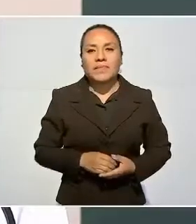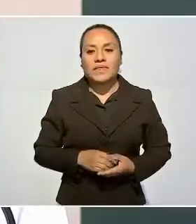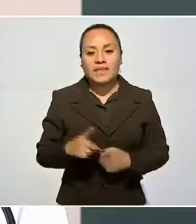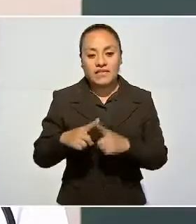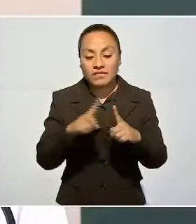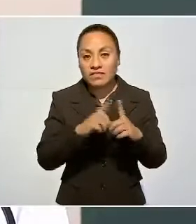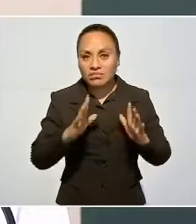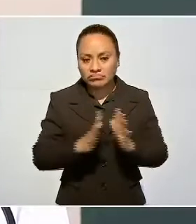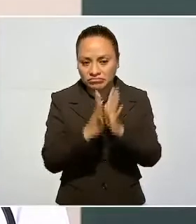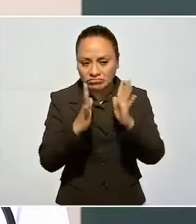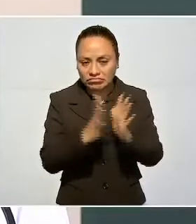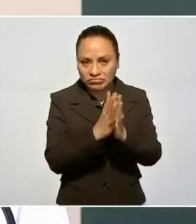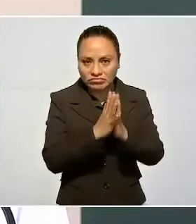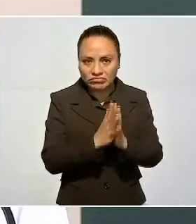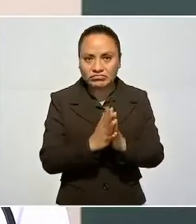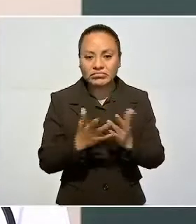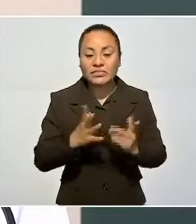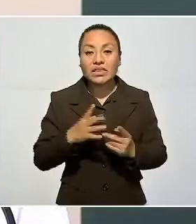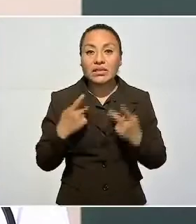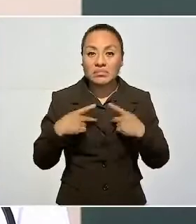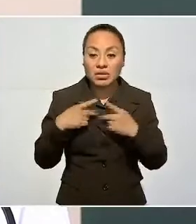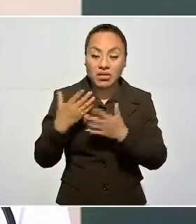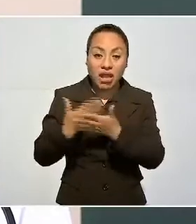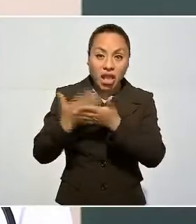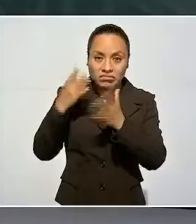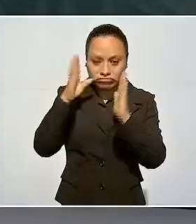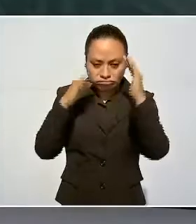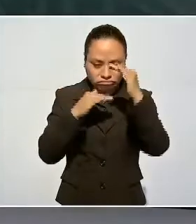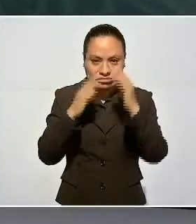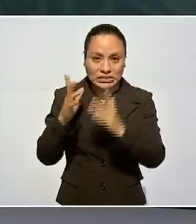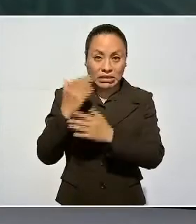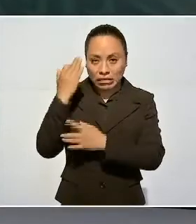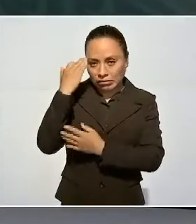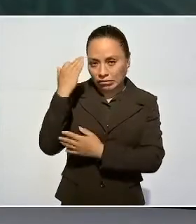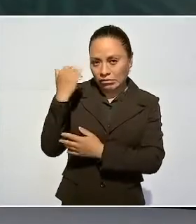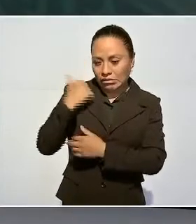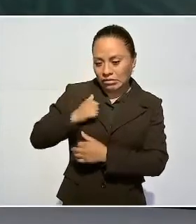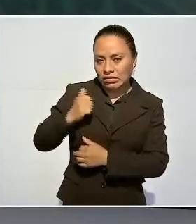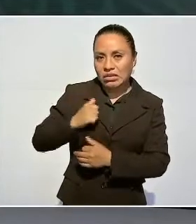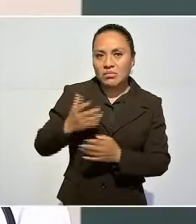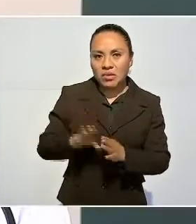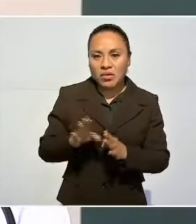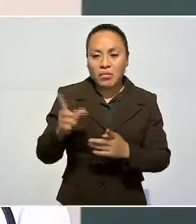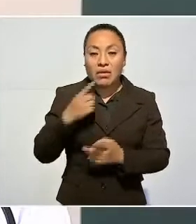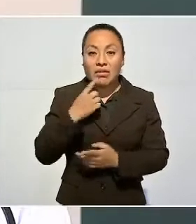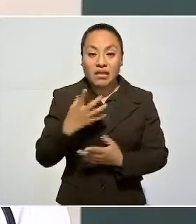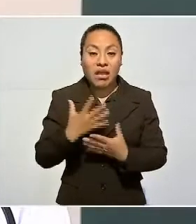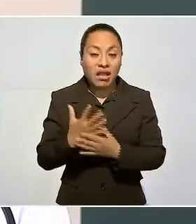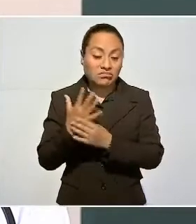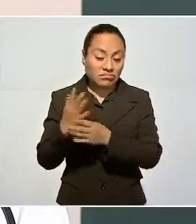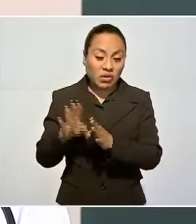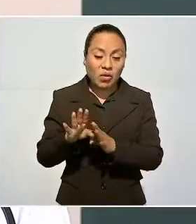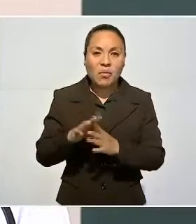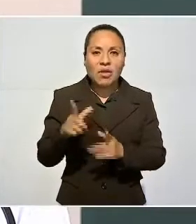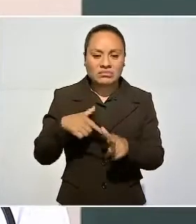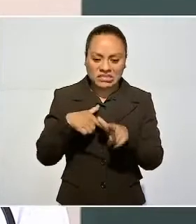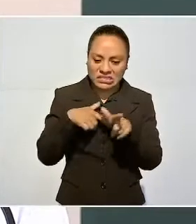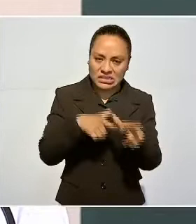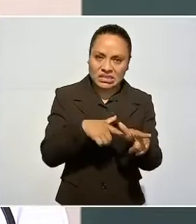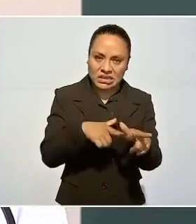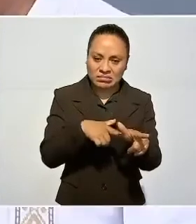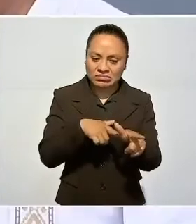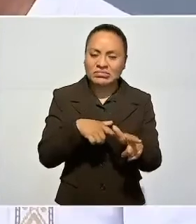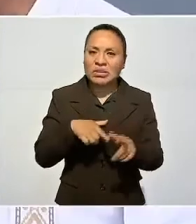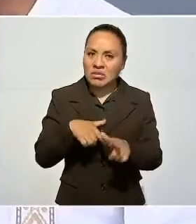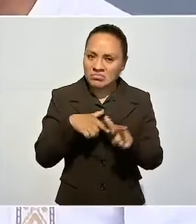guerrillas organizadas por los conservadores de aquella época, quienes deseaban ostentarse en el poder por mucho más tiempo y con las